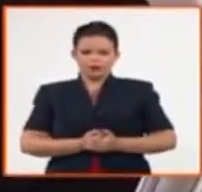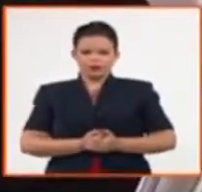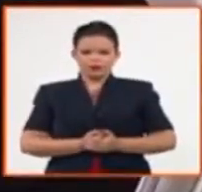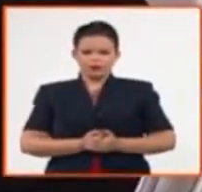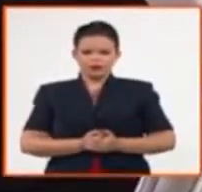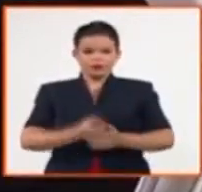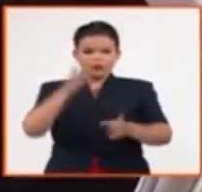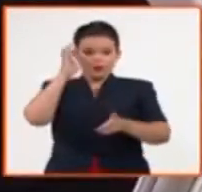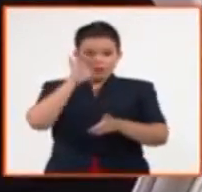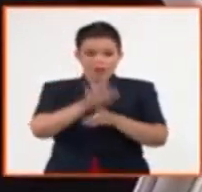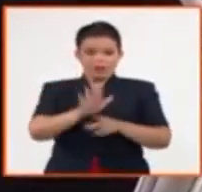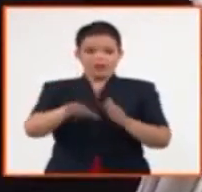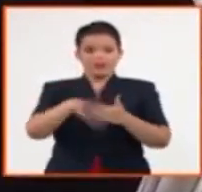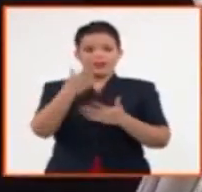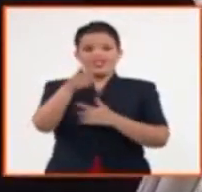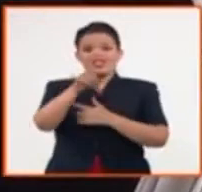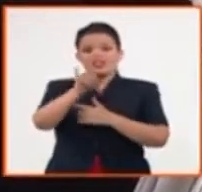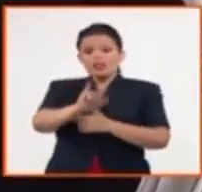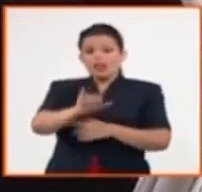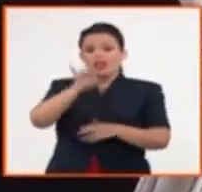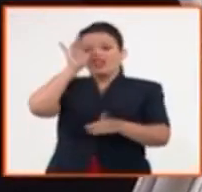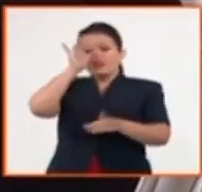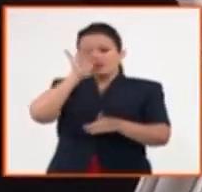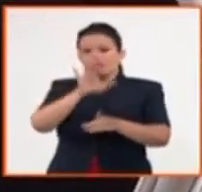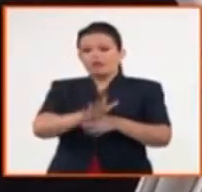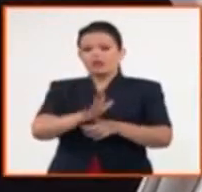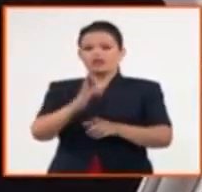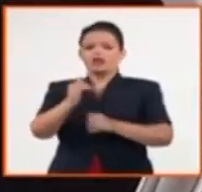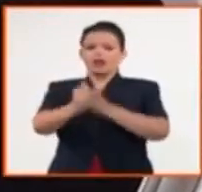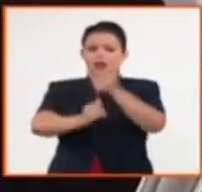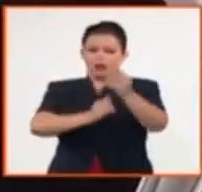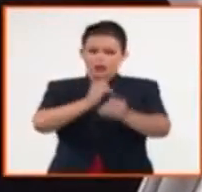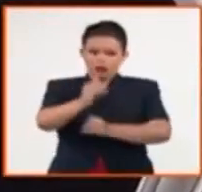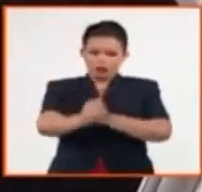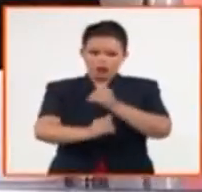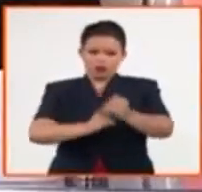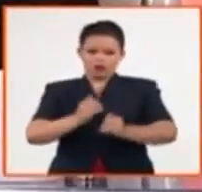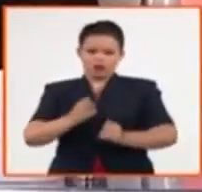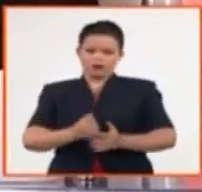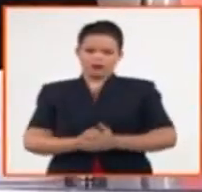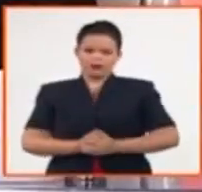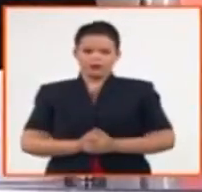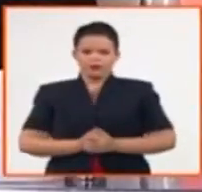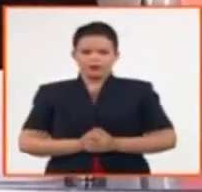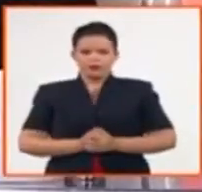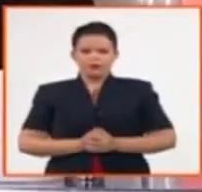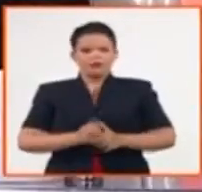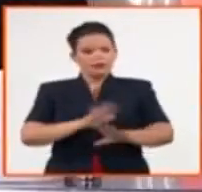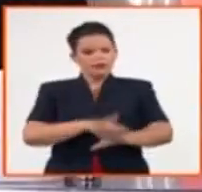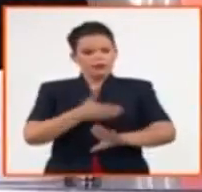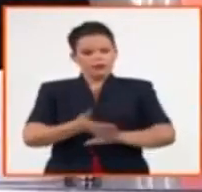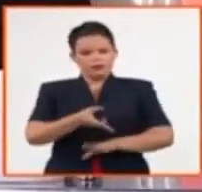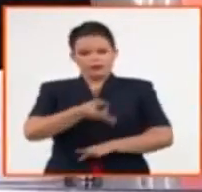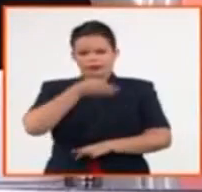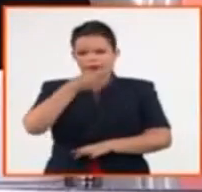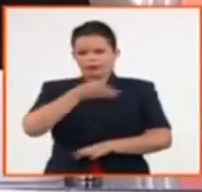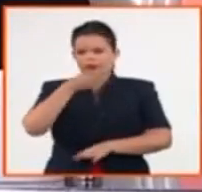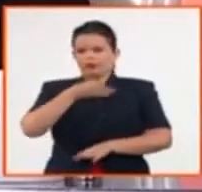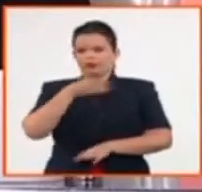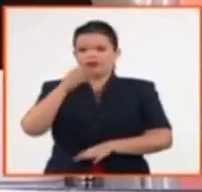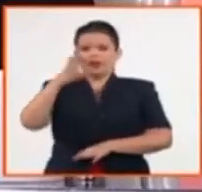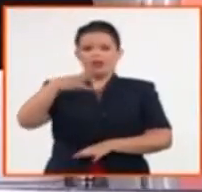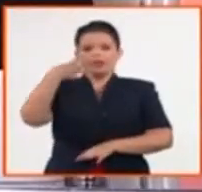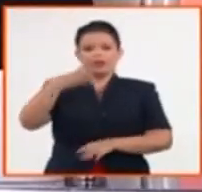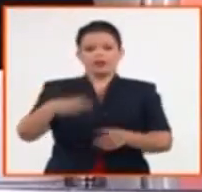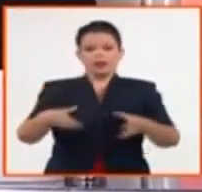16 empieza todo ese proceso. Eso será para el tercer grupo, que la doctora para los menores, ¿no? que explique la concepción del tercer grupo de edades, de 2 a